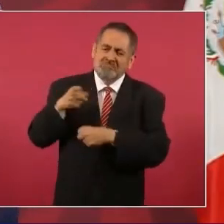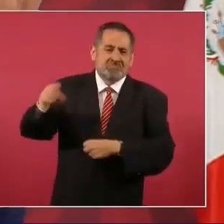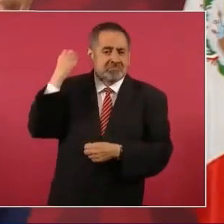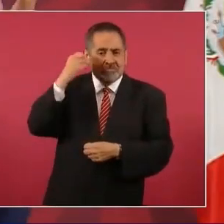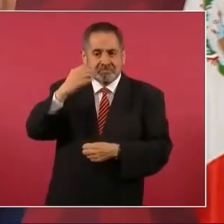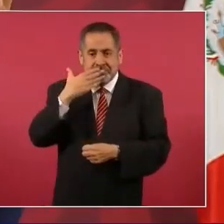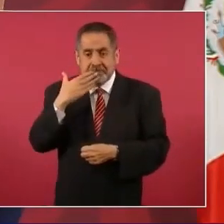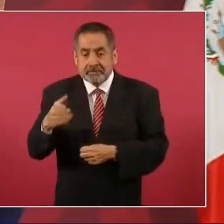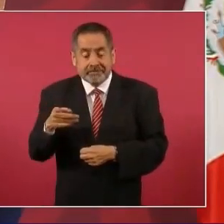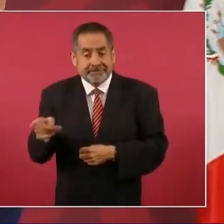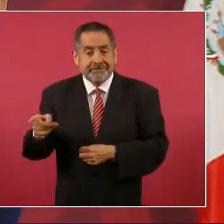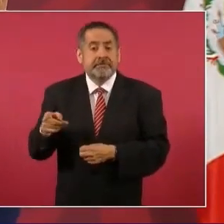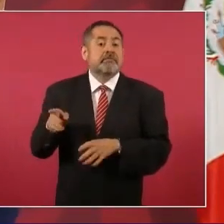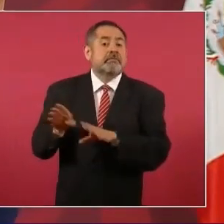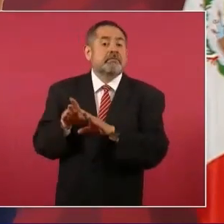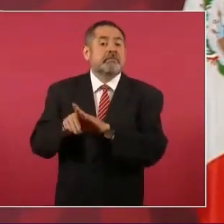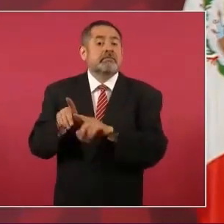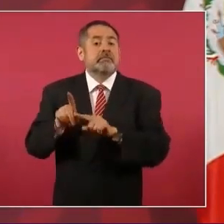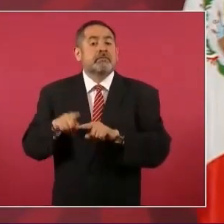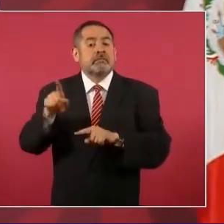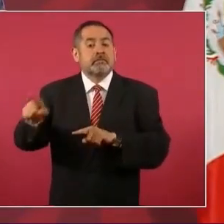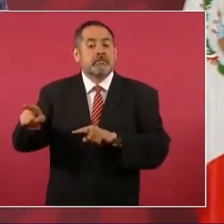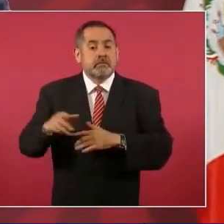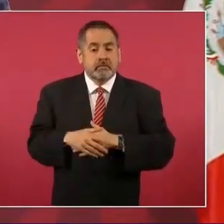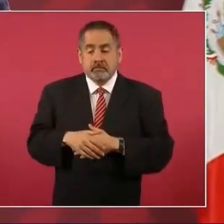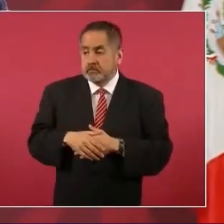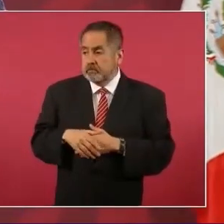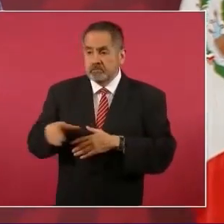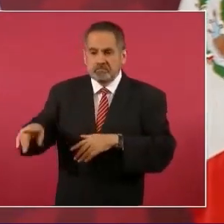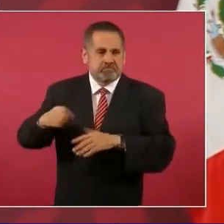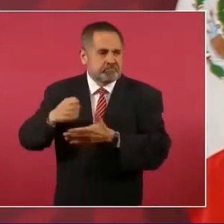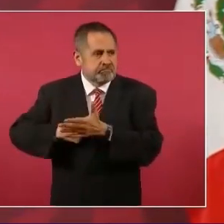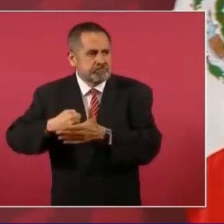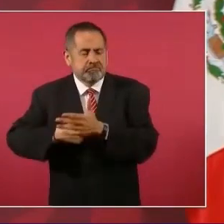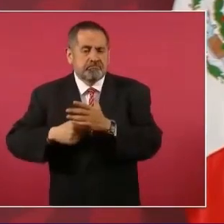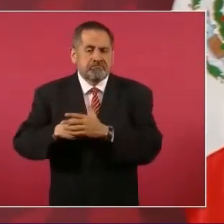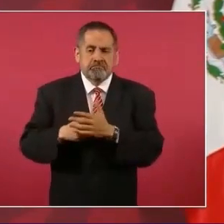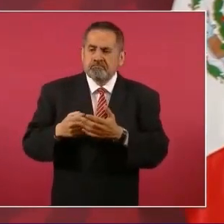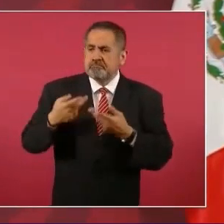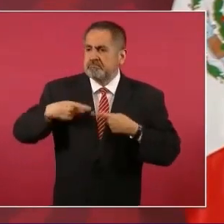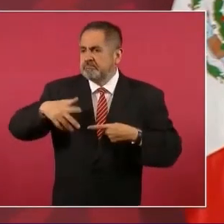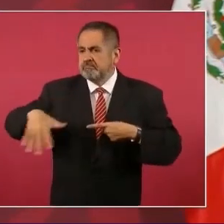Bueno, eso viene de un movimiento social.